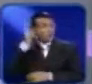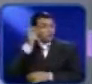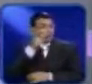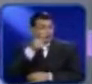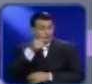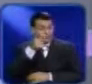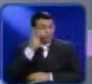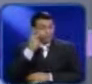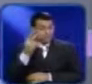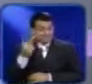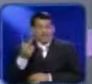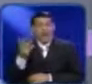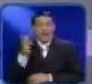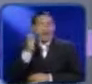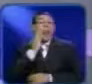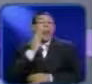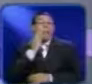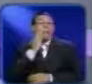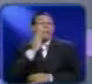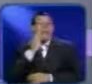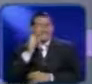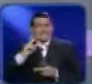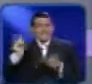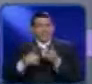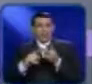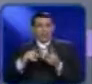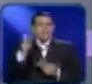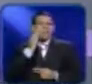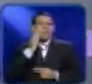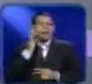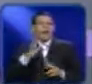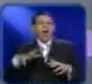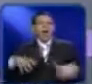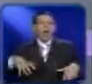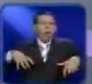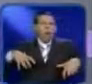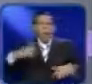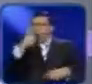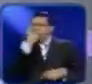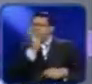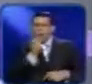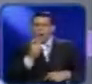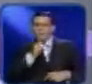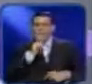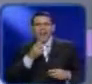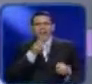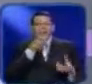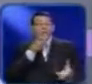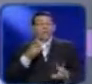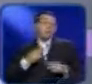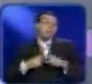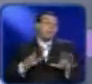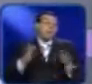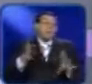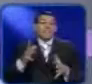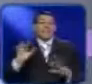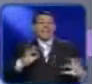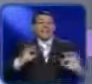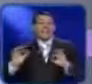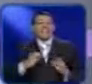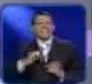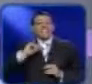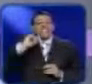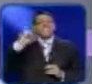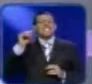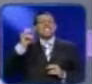por lo general, las materastras son vistas y representadas como las brujas o las malas de los cuentos. Pero al parecer la actriz y cantante